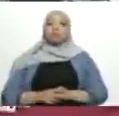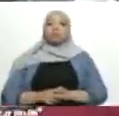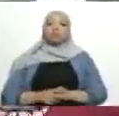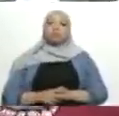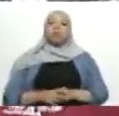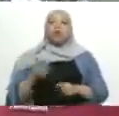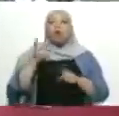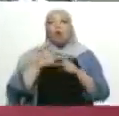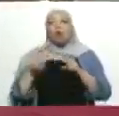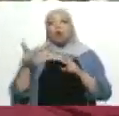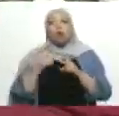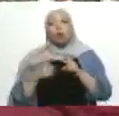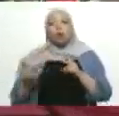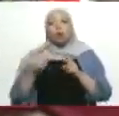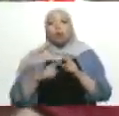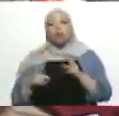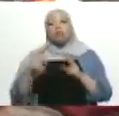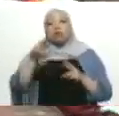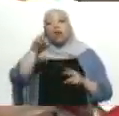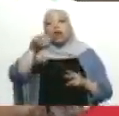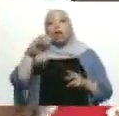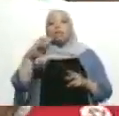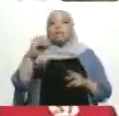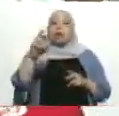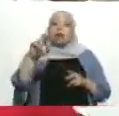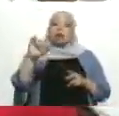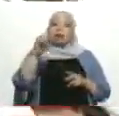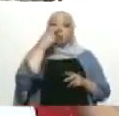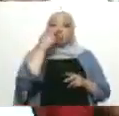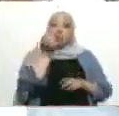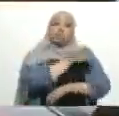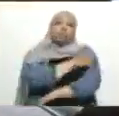Macri, vinieron a